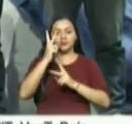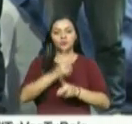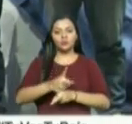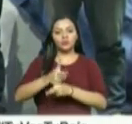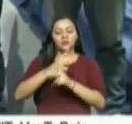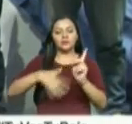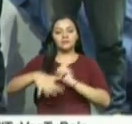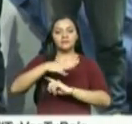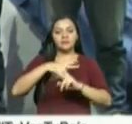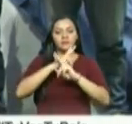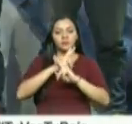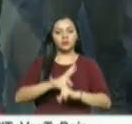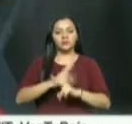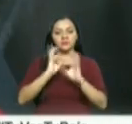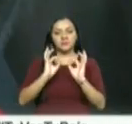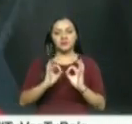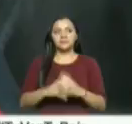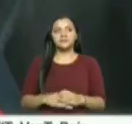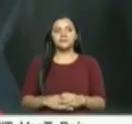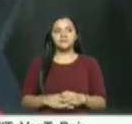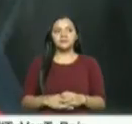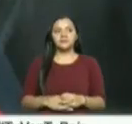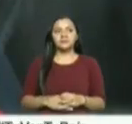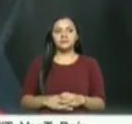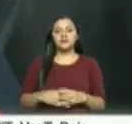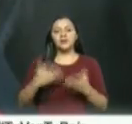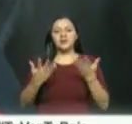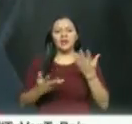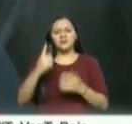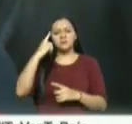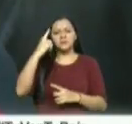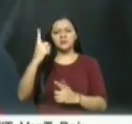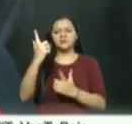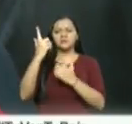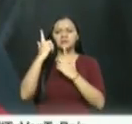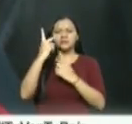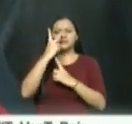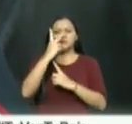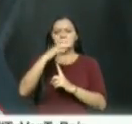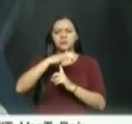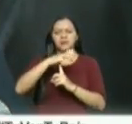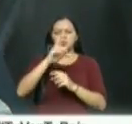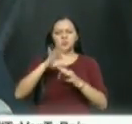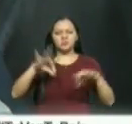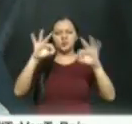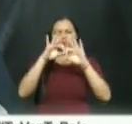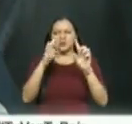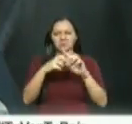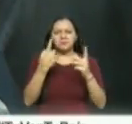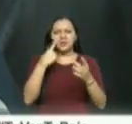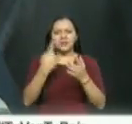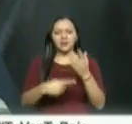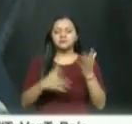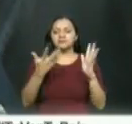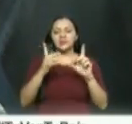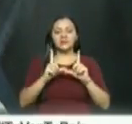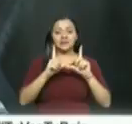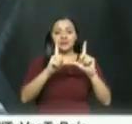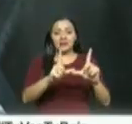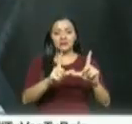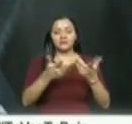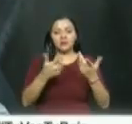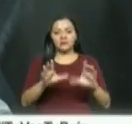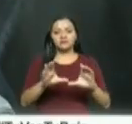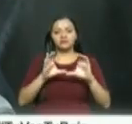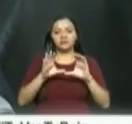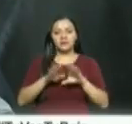las áreas protegidas. En algún momento el guardaparque parecería ser que no fue muy visible, pero con esta certificación obviamente estamos dando un